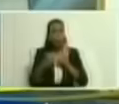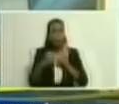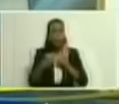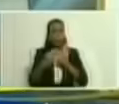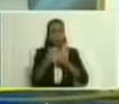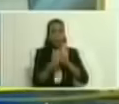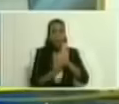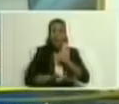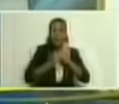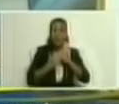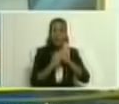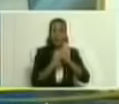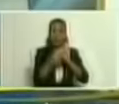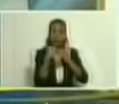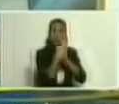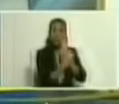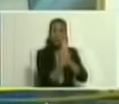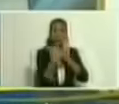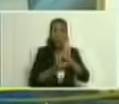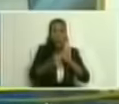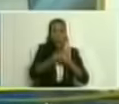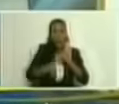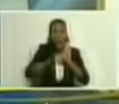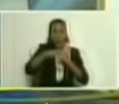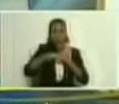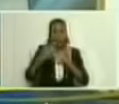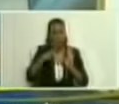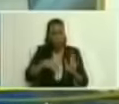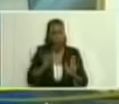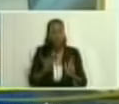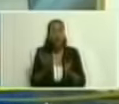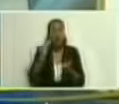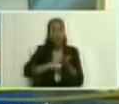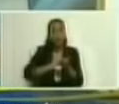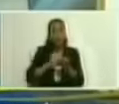subrayar en su importancia. Yo quiero regresar,